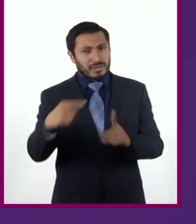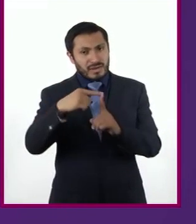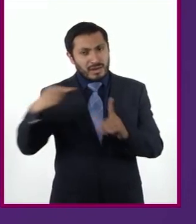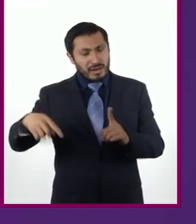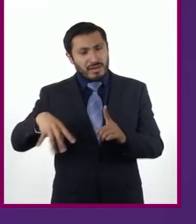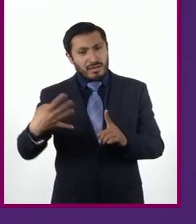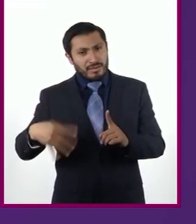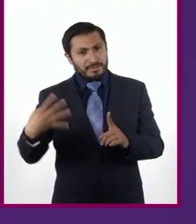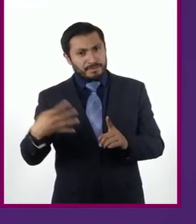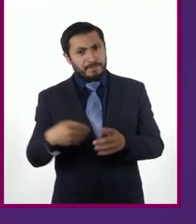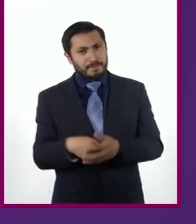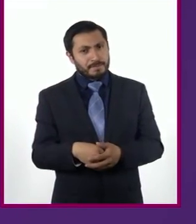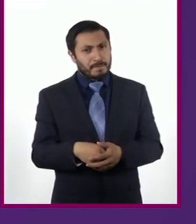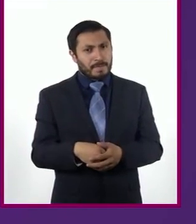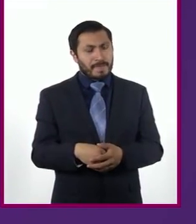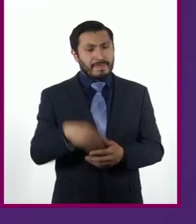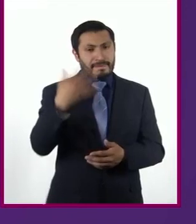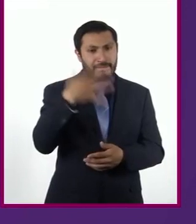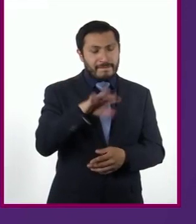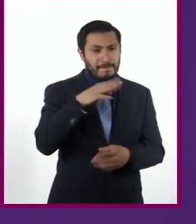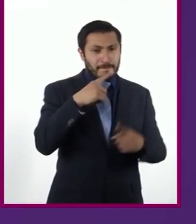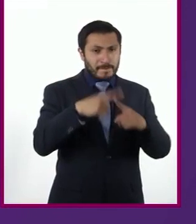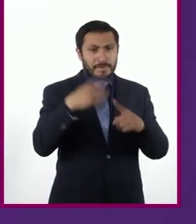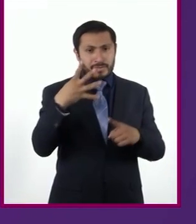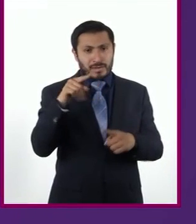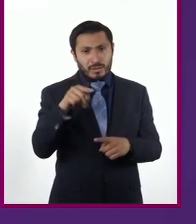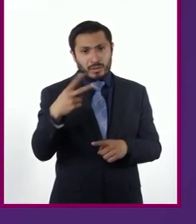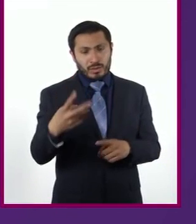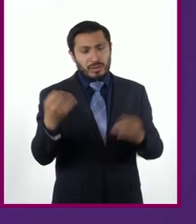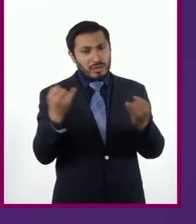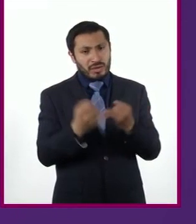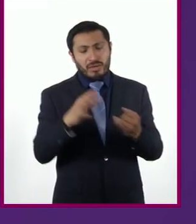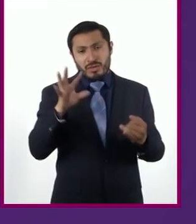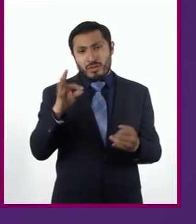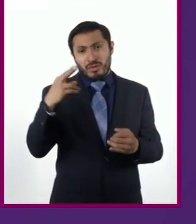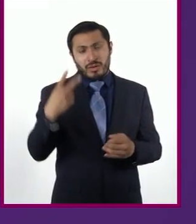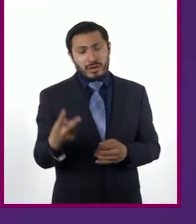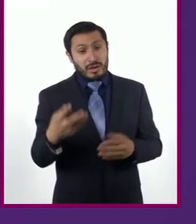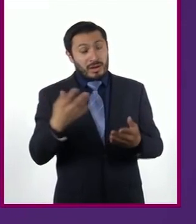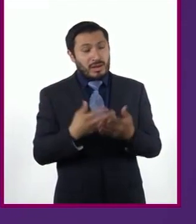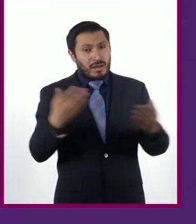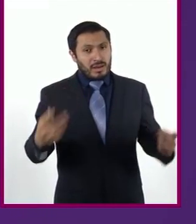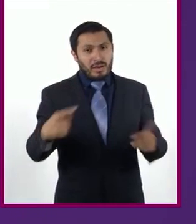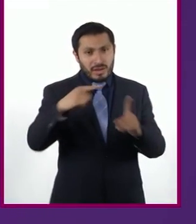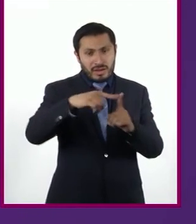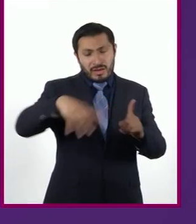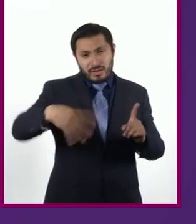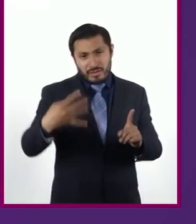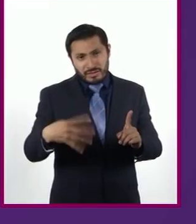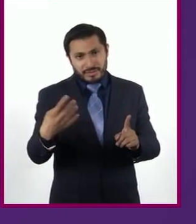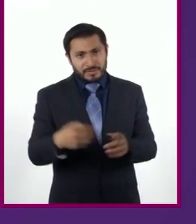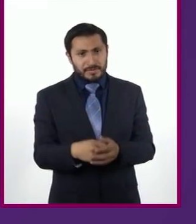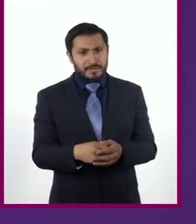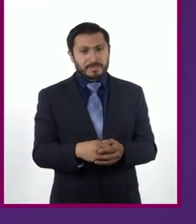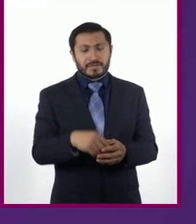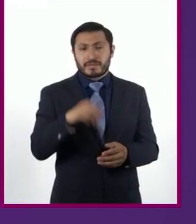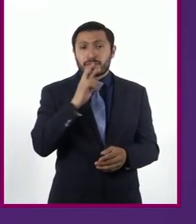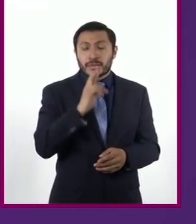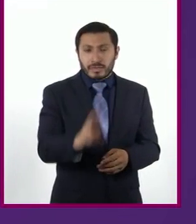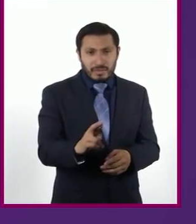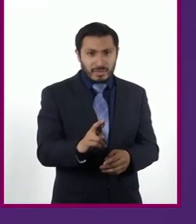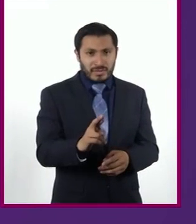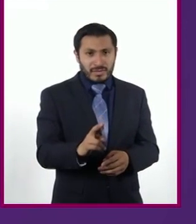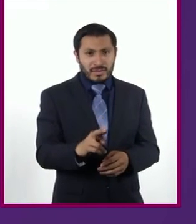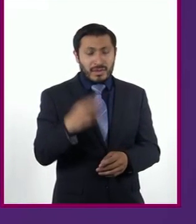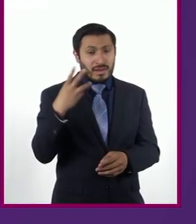entre 14. 10 por 4.2 son 42 y ahora dividido entre 14, el resultado